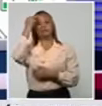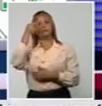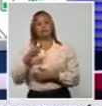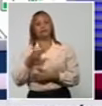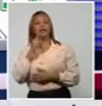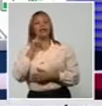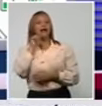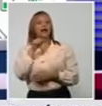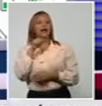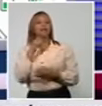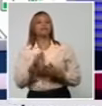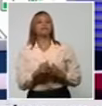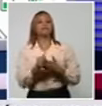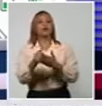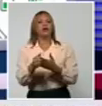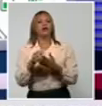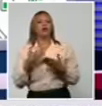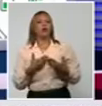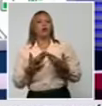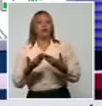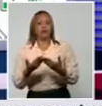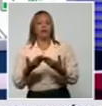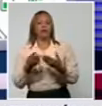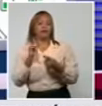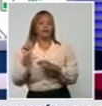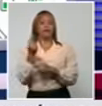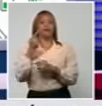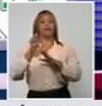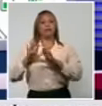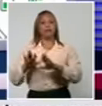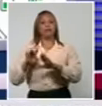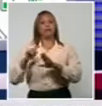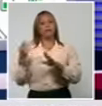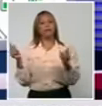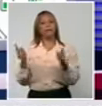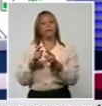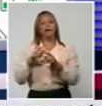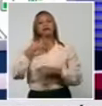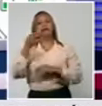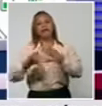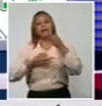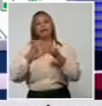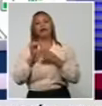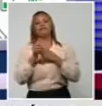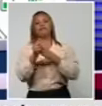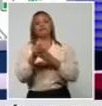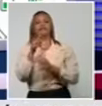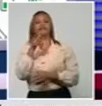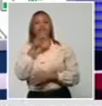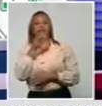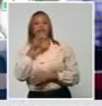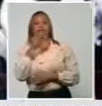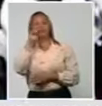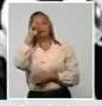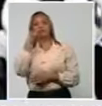justamente rendimos homenaje, primero una pausa y luego con un trabajo que resume la esencia de Fidel en labor de la salud y también de la ciencia.